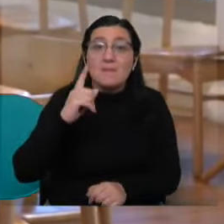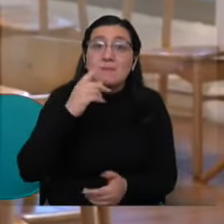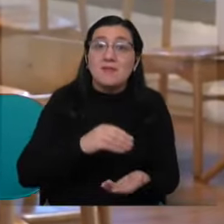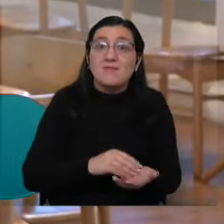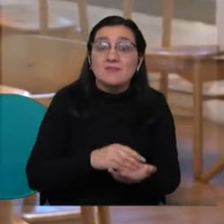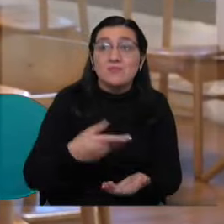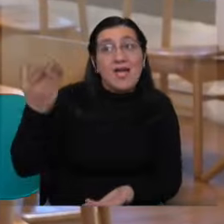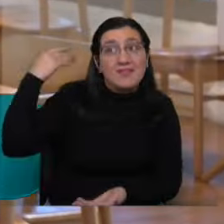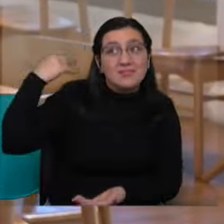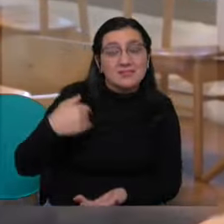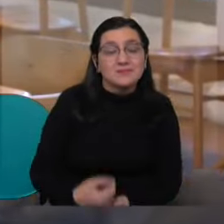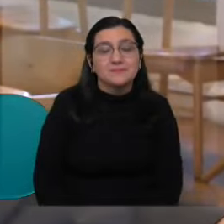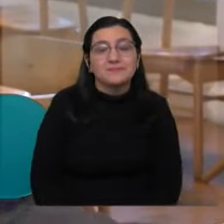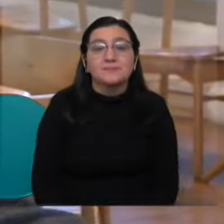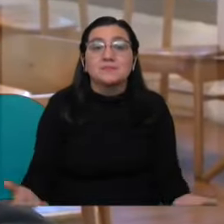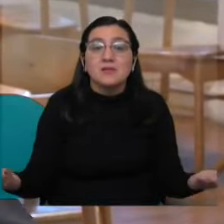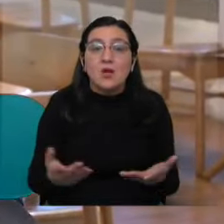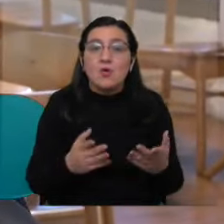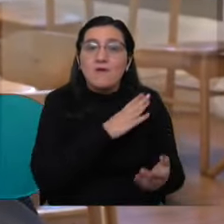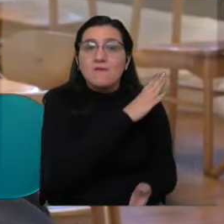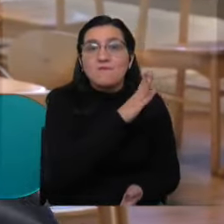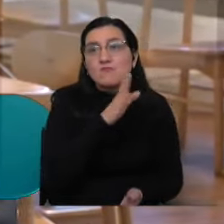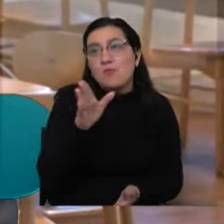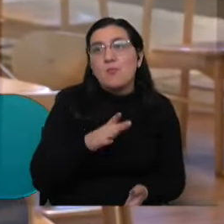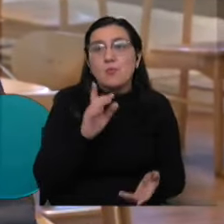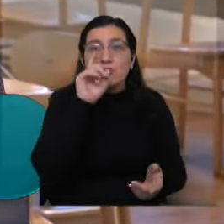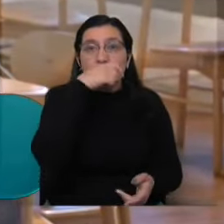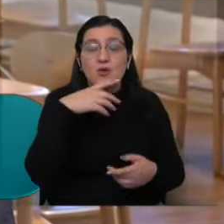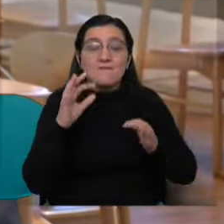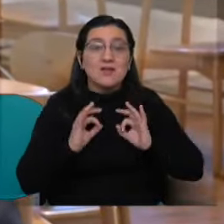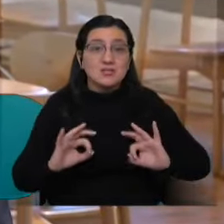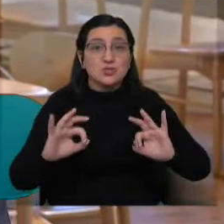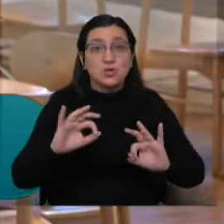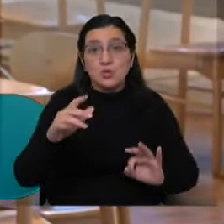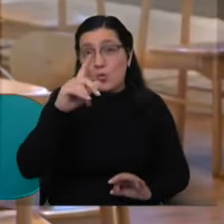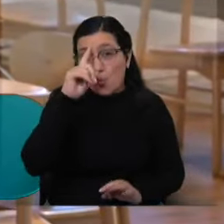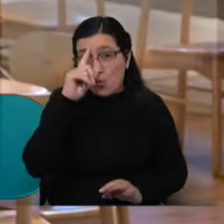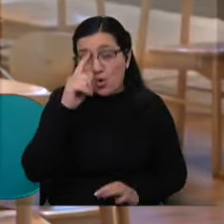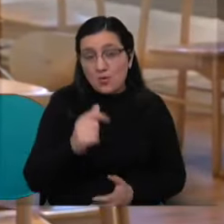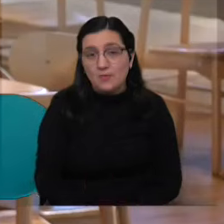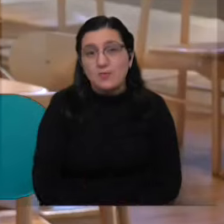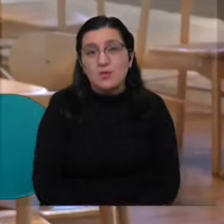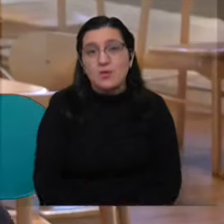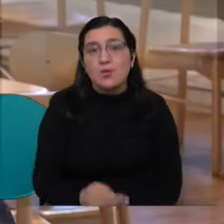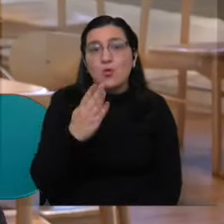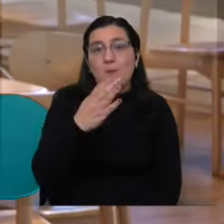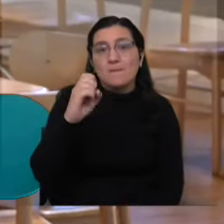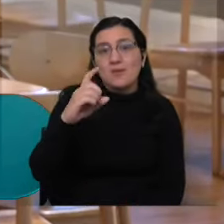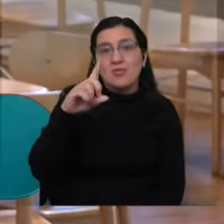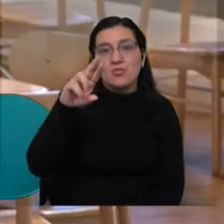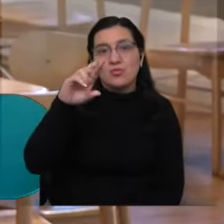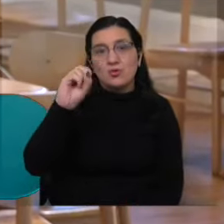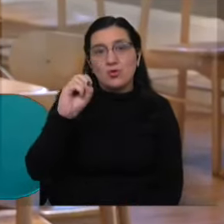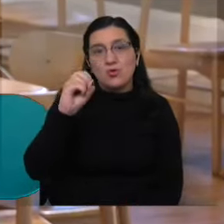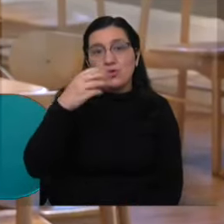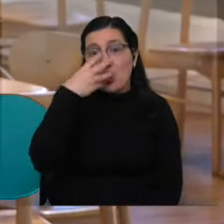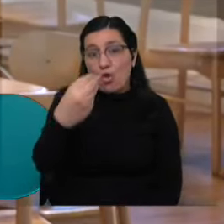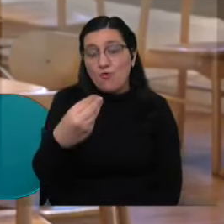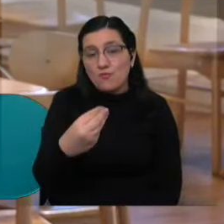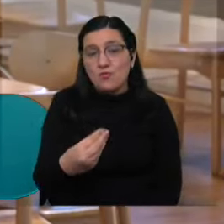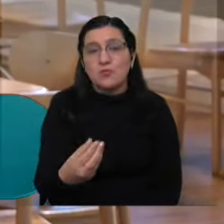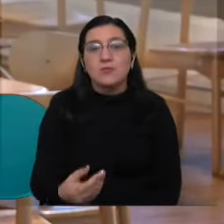tocado la vez pasada y ahora venimos de recorrer Montevideo en estas vacaciones de Julio con una versión de Pedro y el lobo con dramaturgia de Vicky Vera